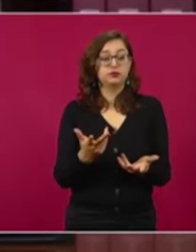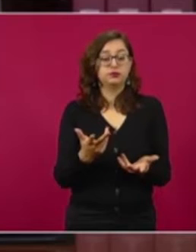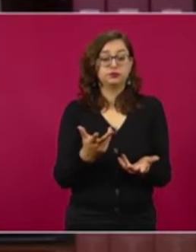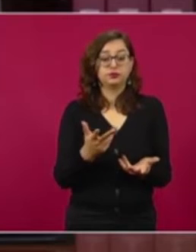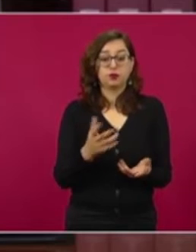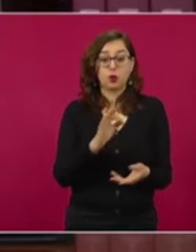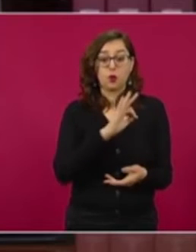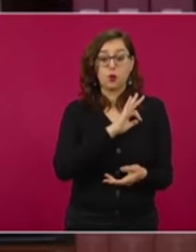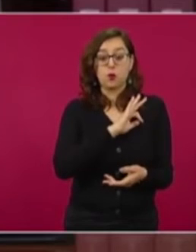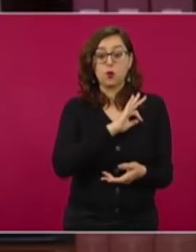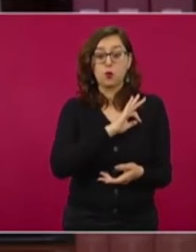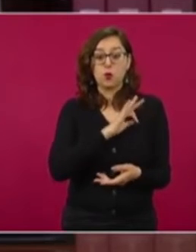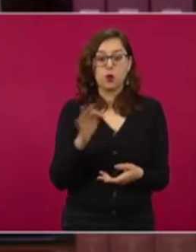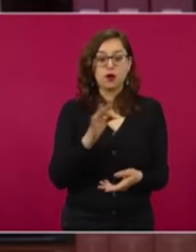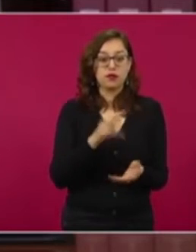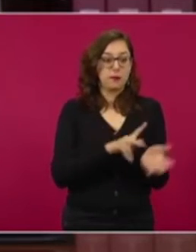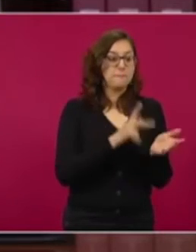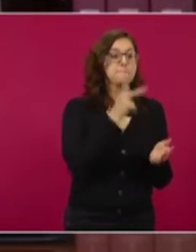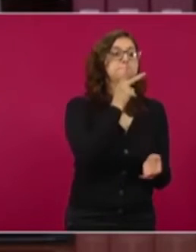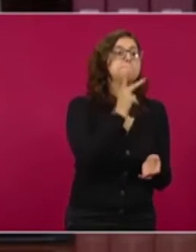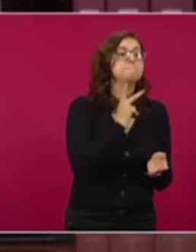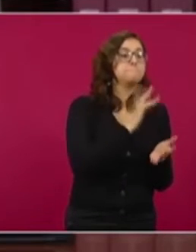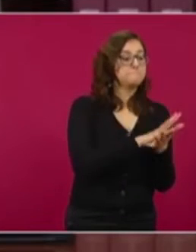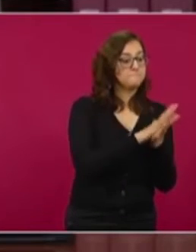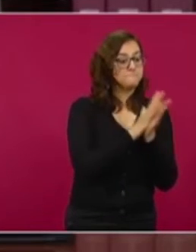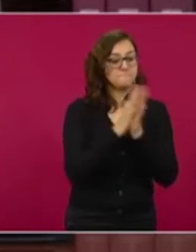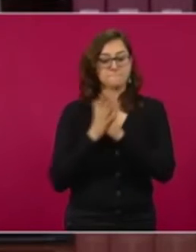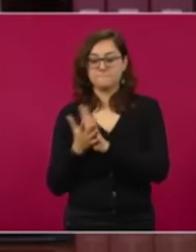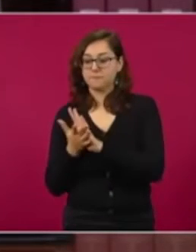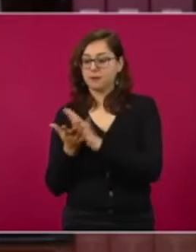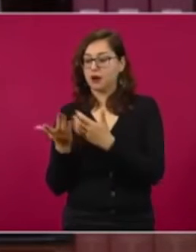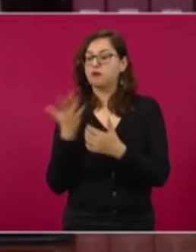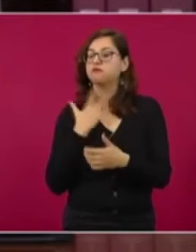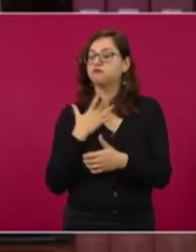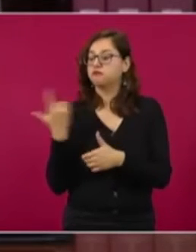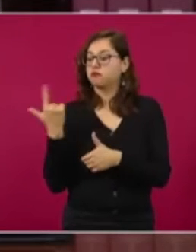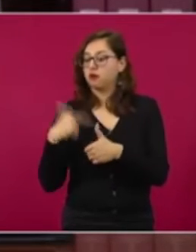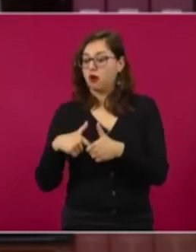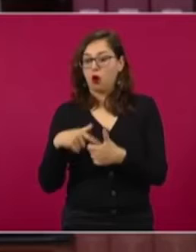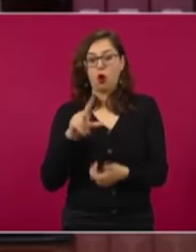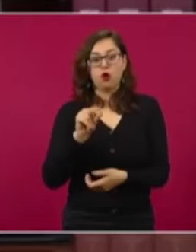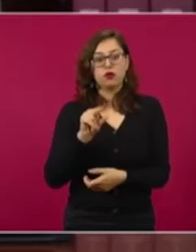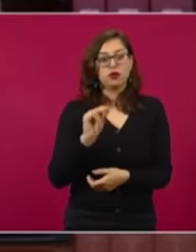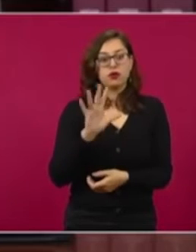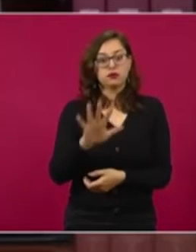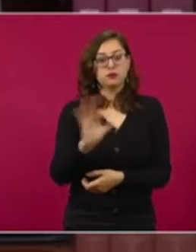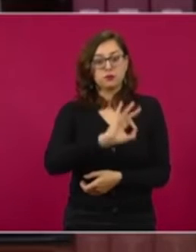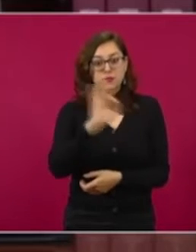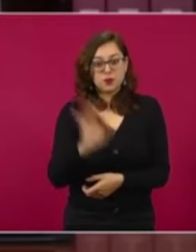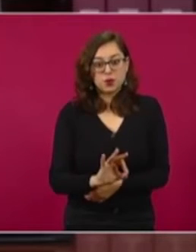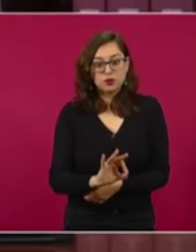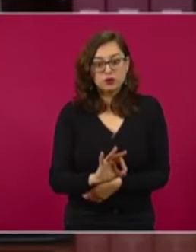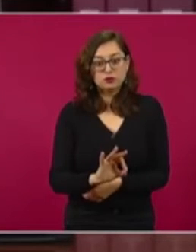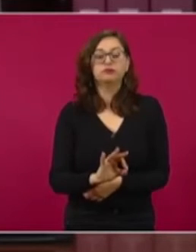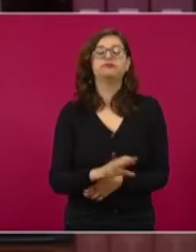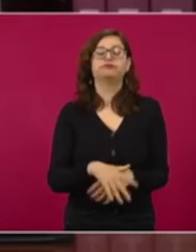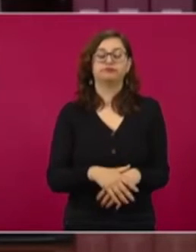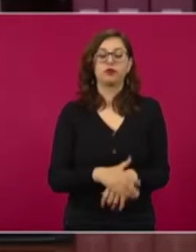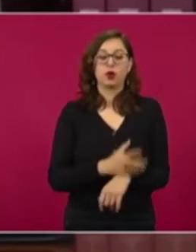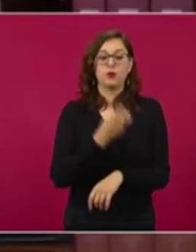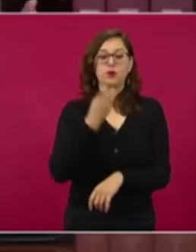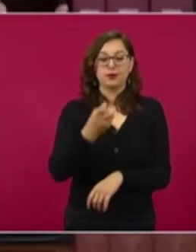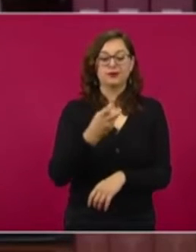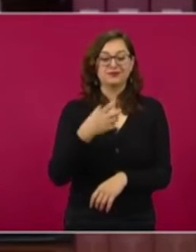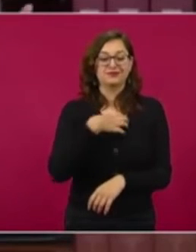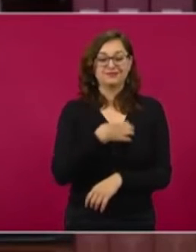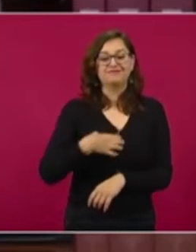de procesamiento del 85% en promedio. Por eso, pues